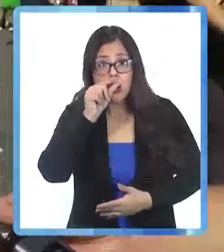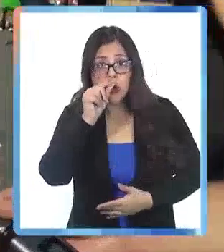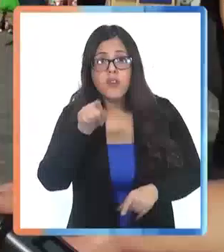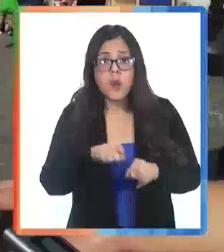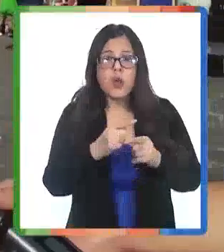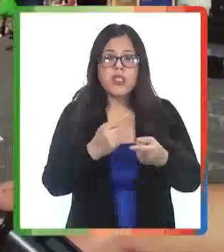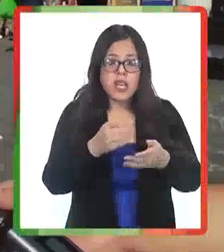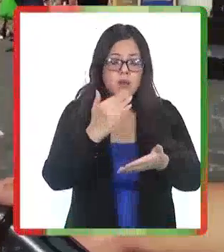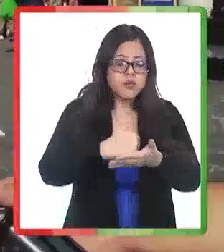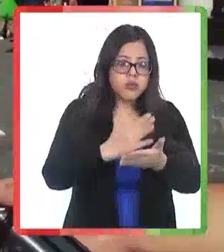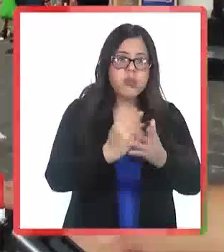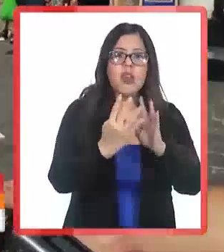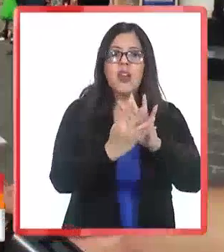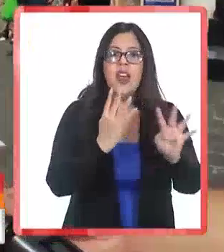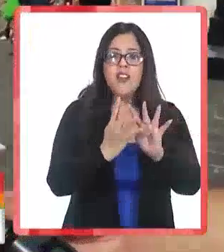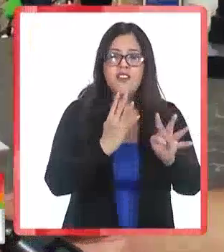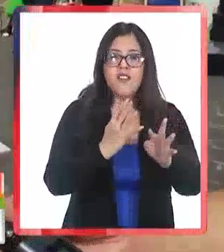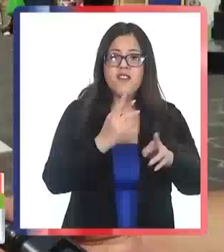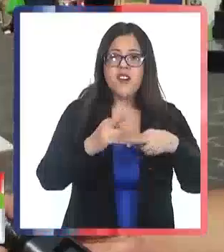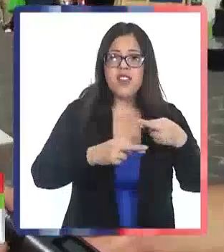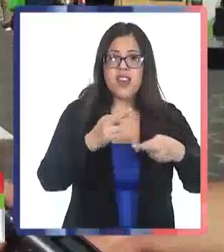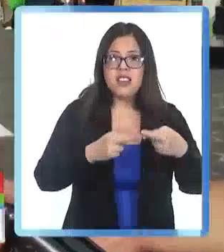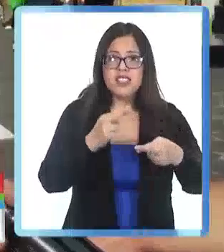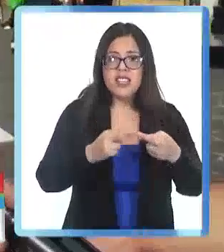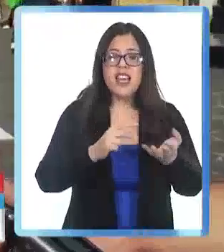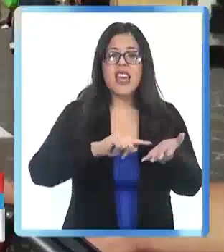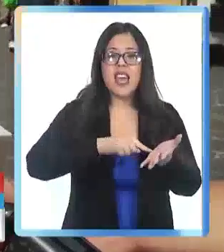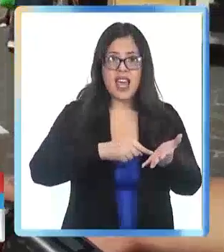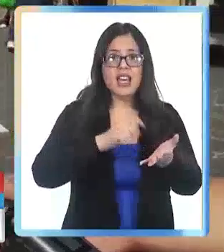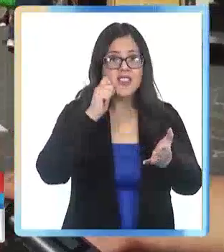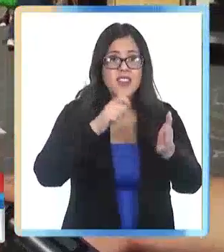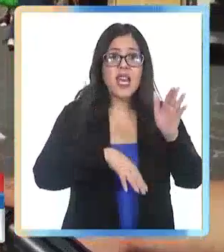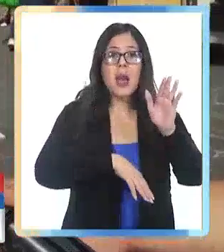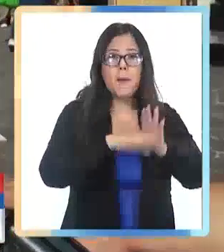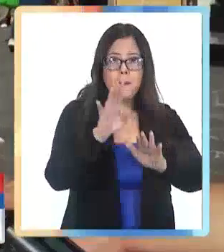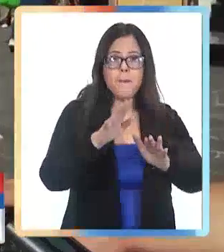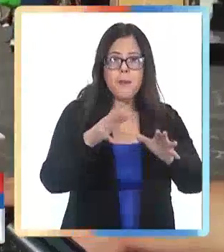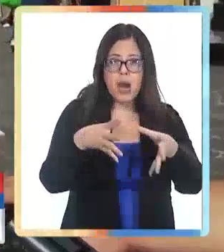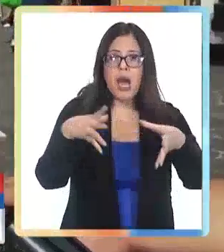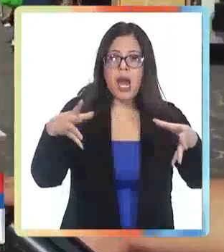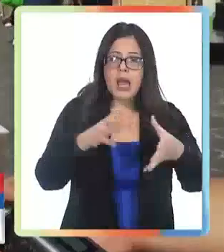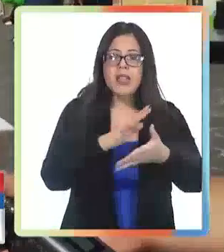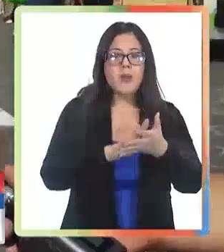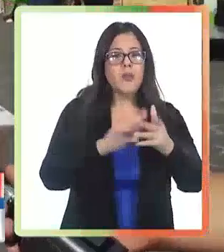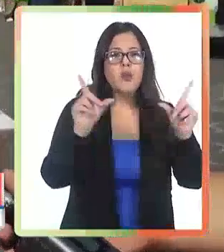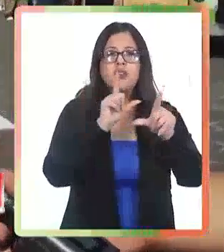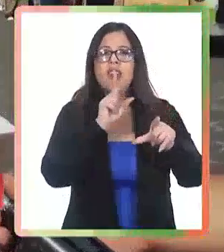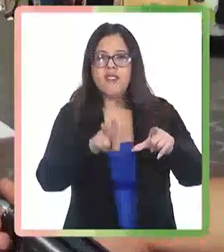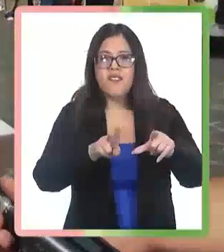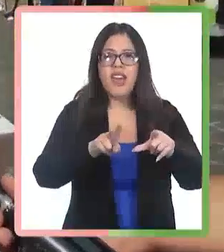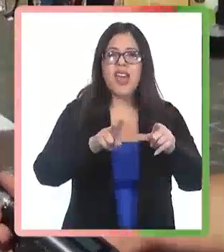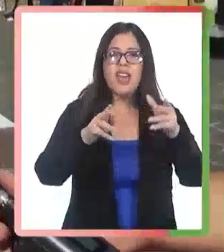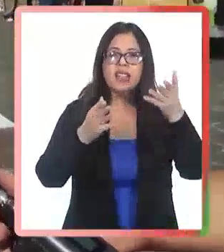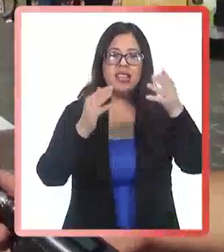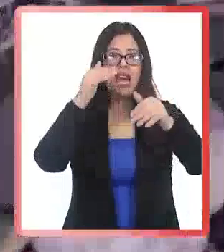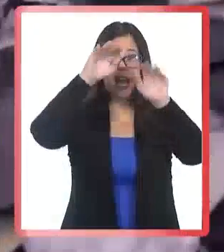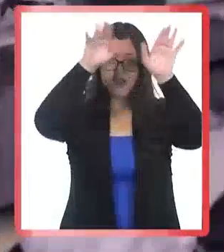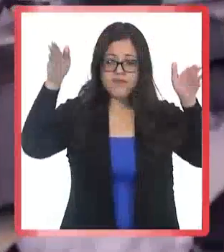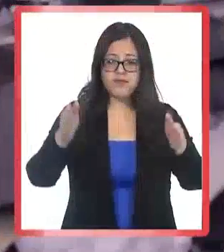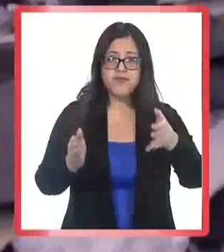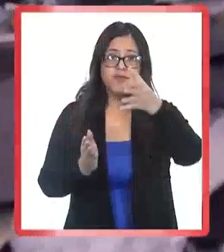feria del reciclaje solamente electrónico, pero ahí va a ser electrónicos mayores, o sea, televisores, todo el refrigerador, lo que